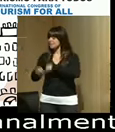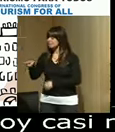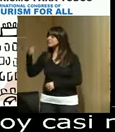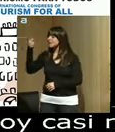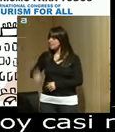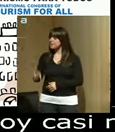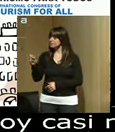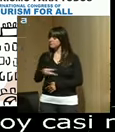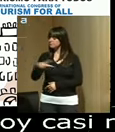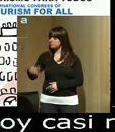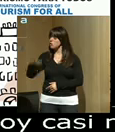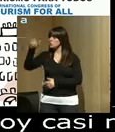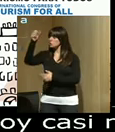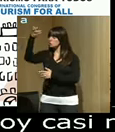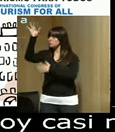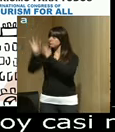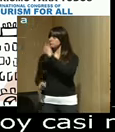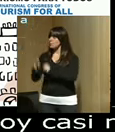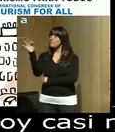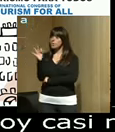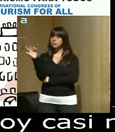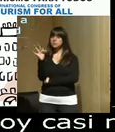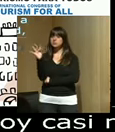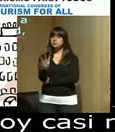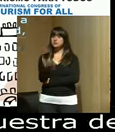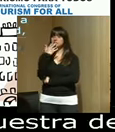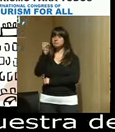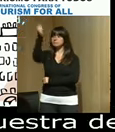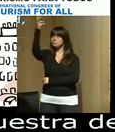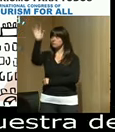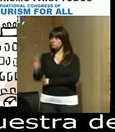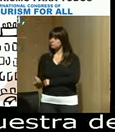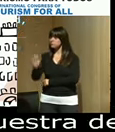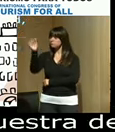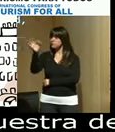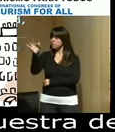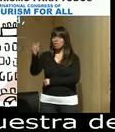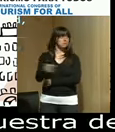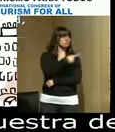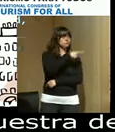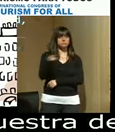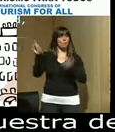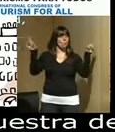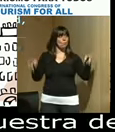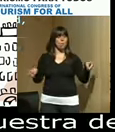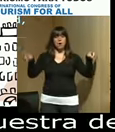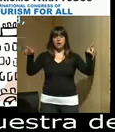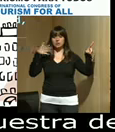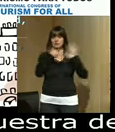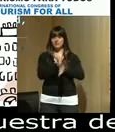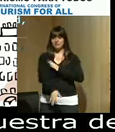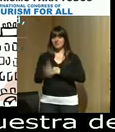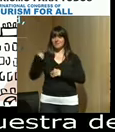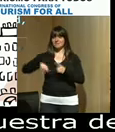también que los coeficientes son positivos. Por tanto, si los coeficientes son positivos tanto en la muestra de no discapacitados como discapacitados, se estaría cumpliendo